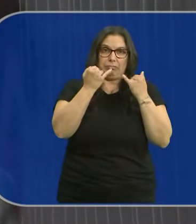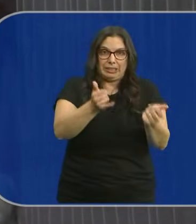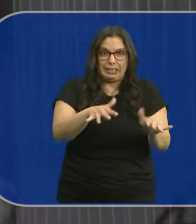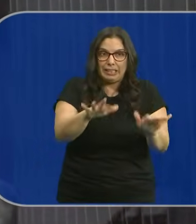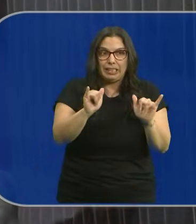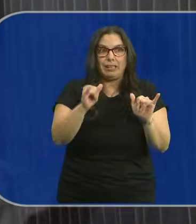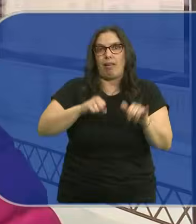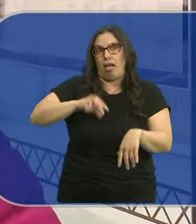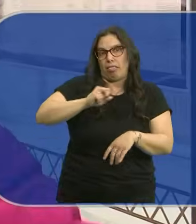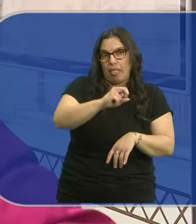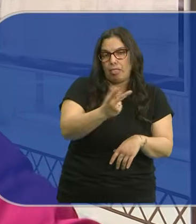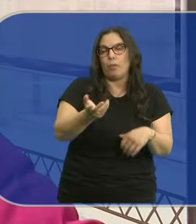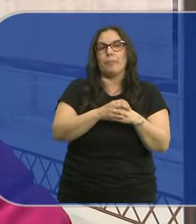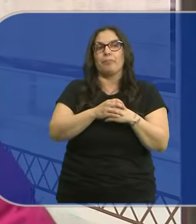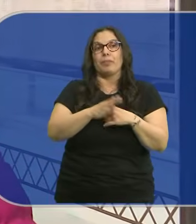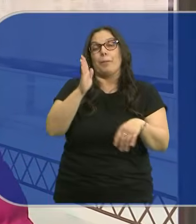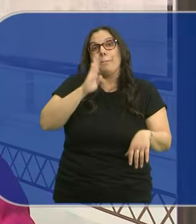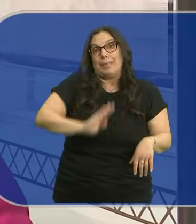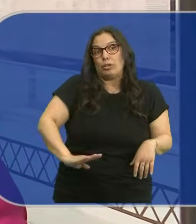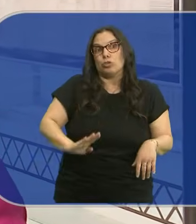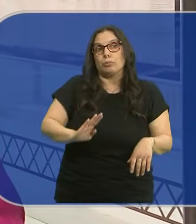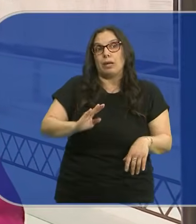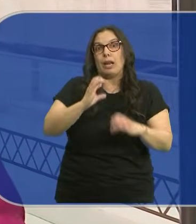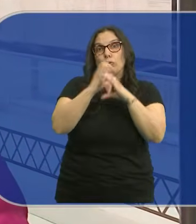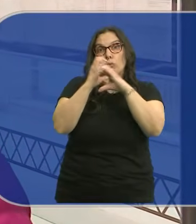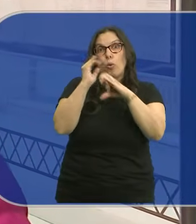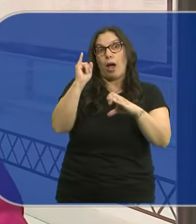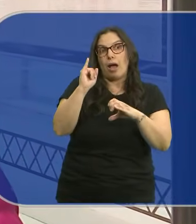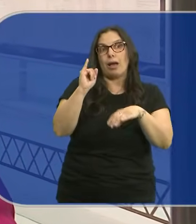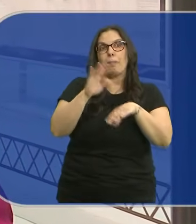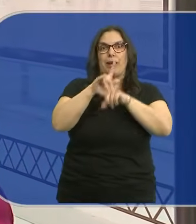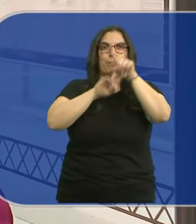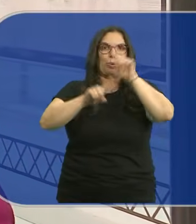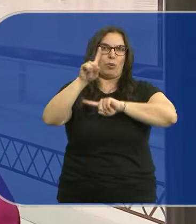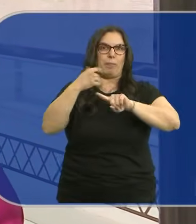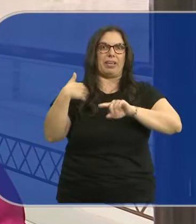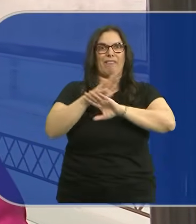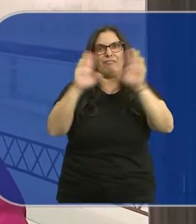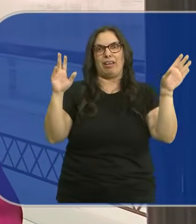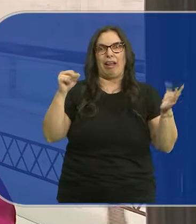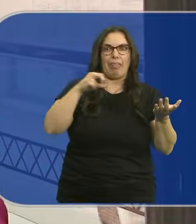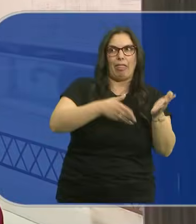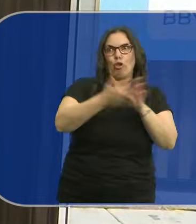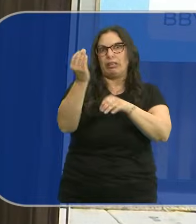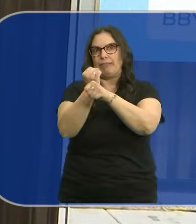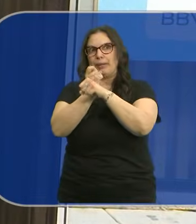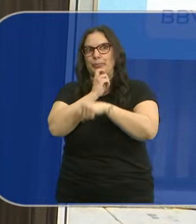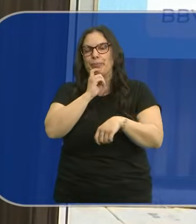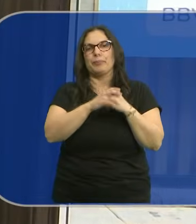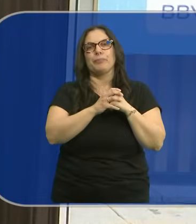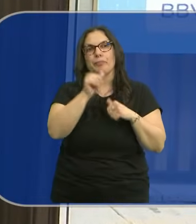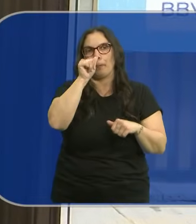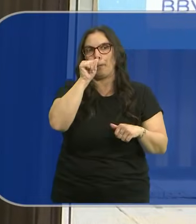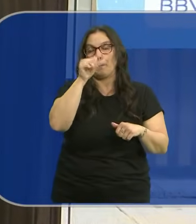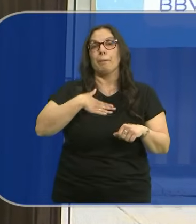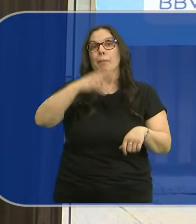y tener que ir andando. Menos mal que tenemos los autobuses y así no tenemos más problemas para venir andando y irnos a trabajar. Mi padre trabaja y